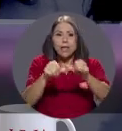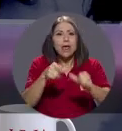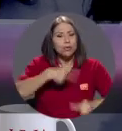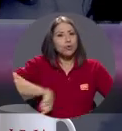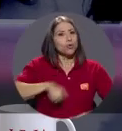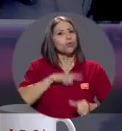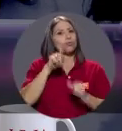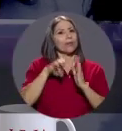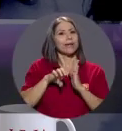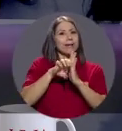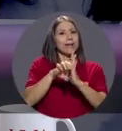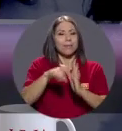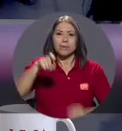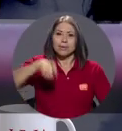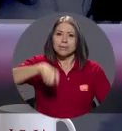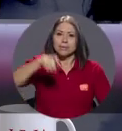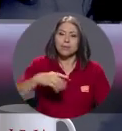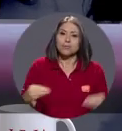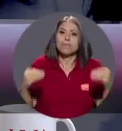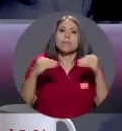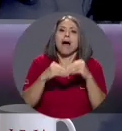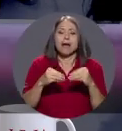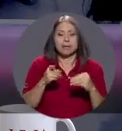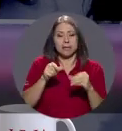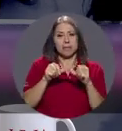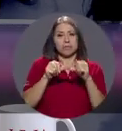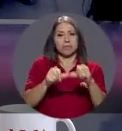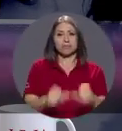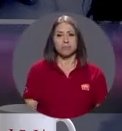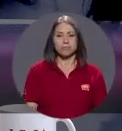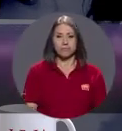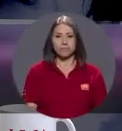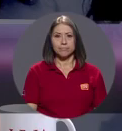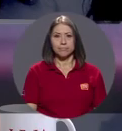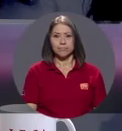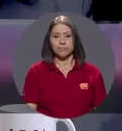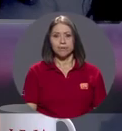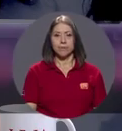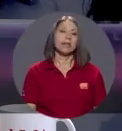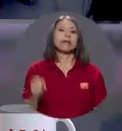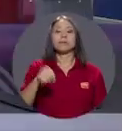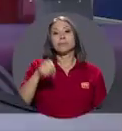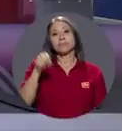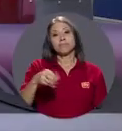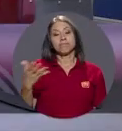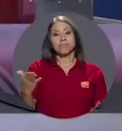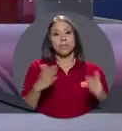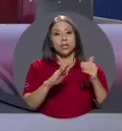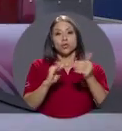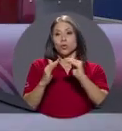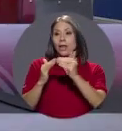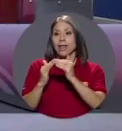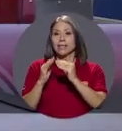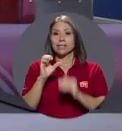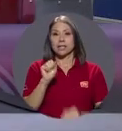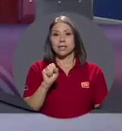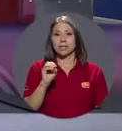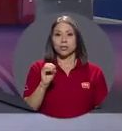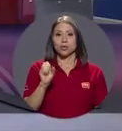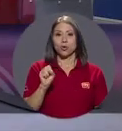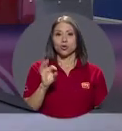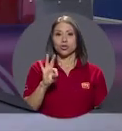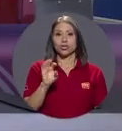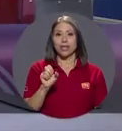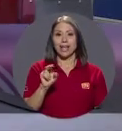un referente y necesitamos todavía más ponernos en esa palestra. Claro, las ciudades